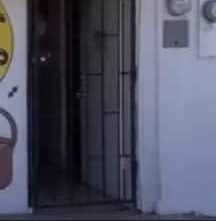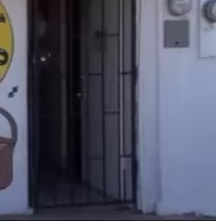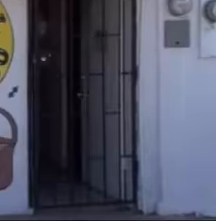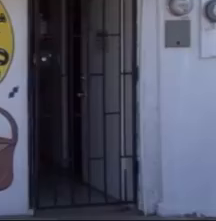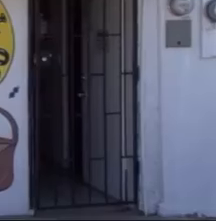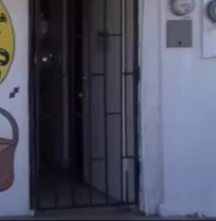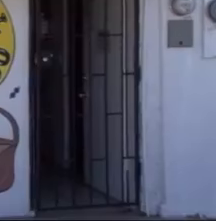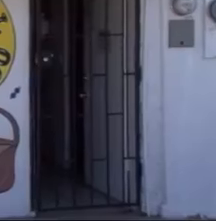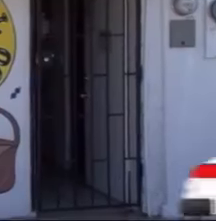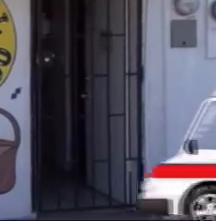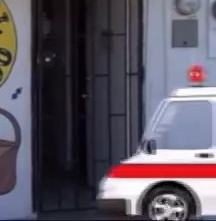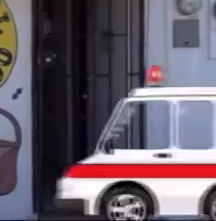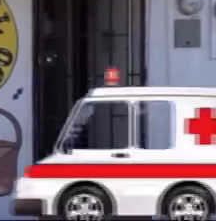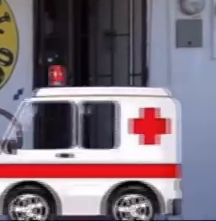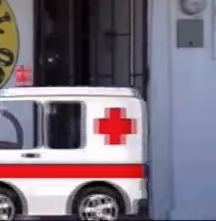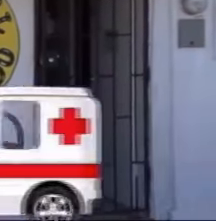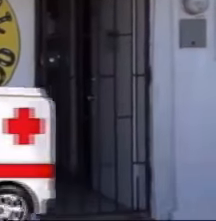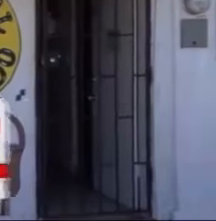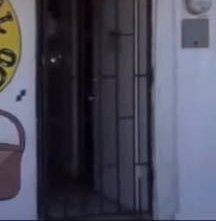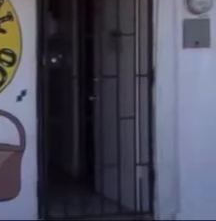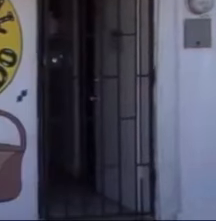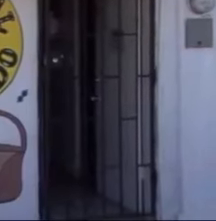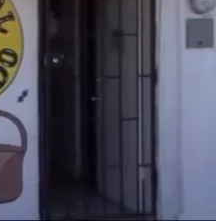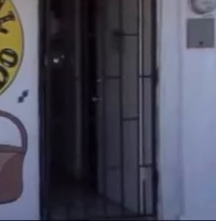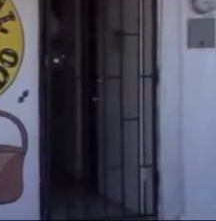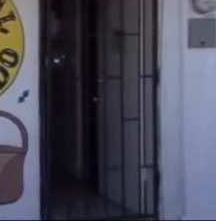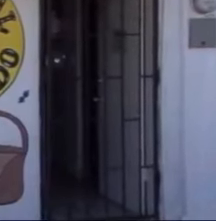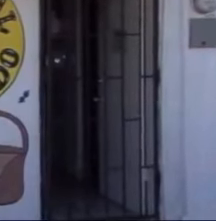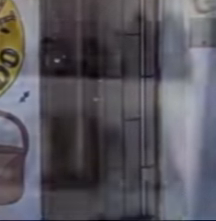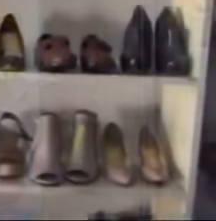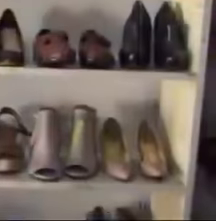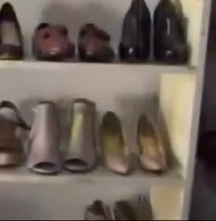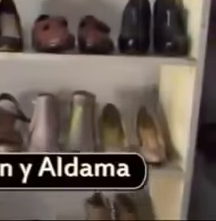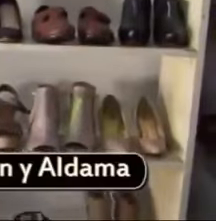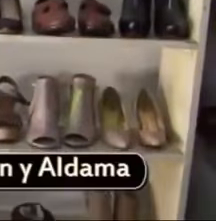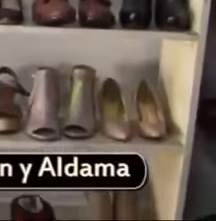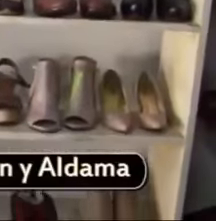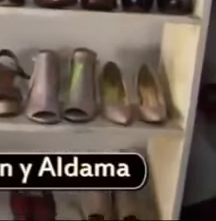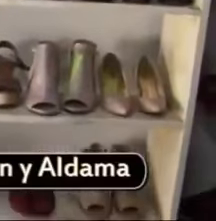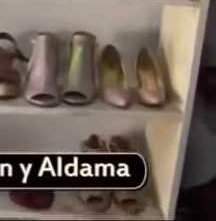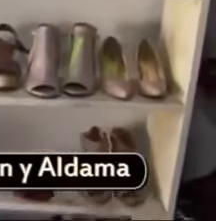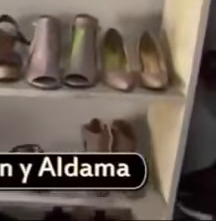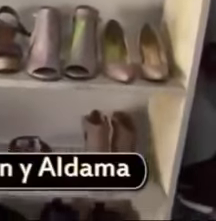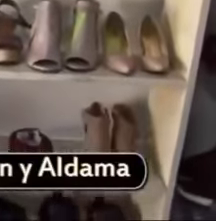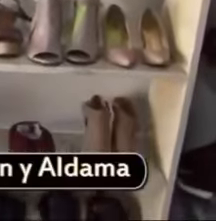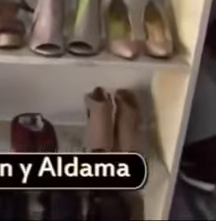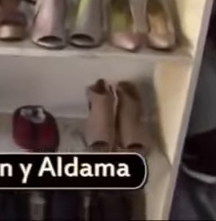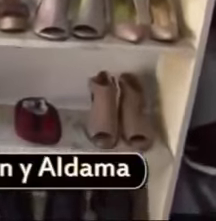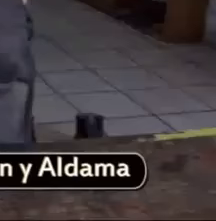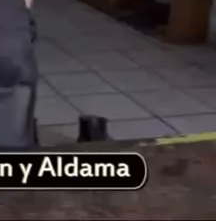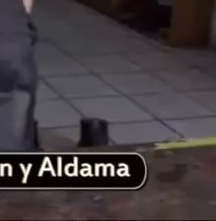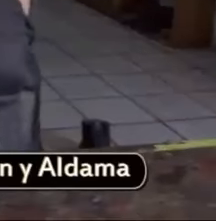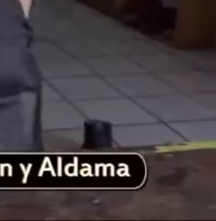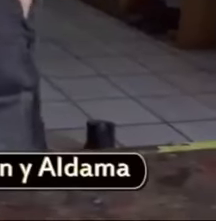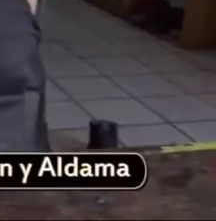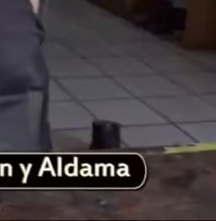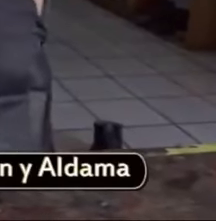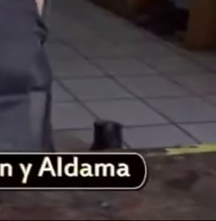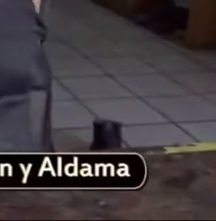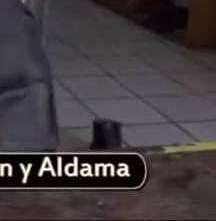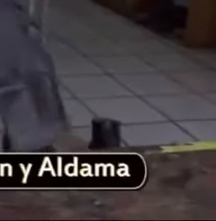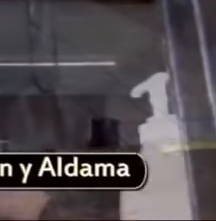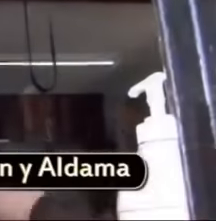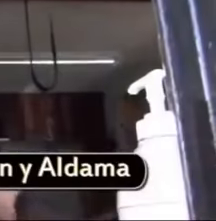Si su calzado ocupa reparación, en Ensenada está el Hospital del Calzado, atendido por nuestro buen